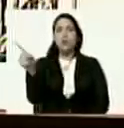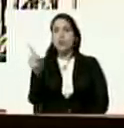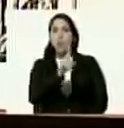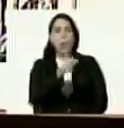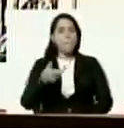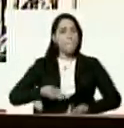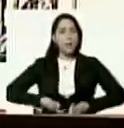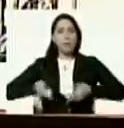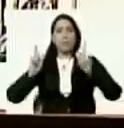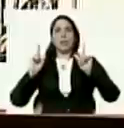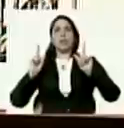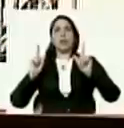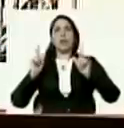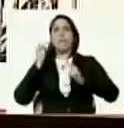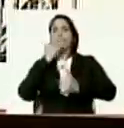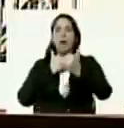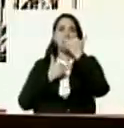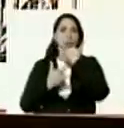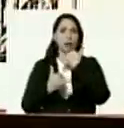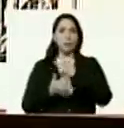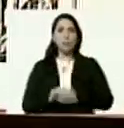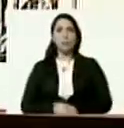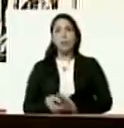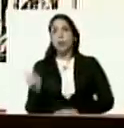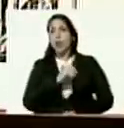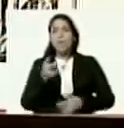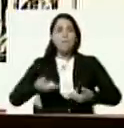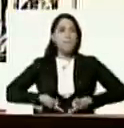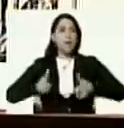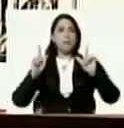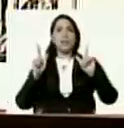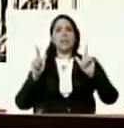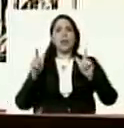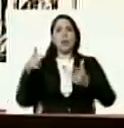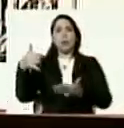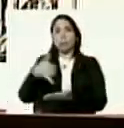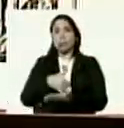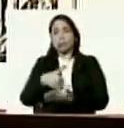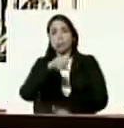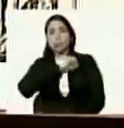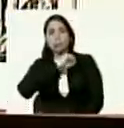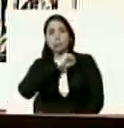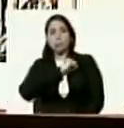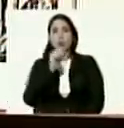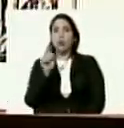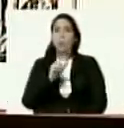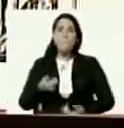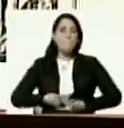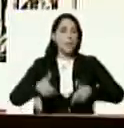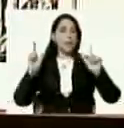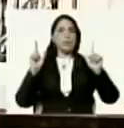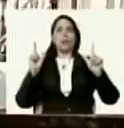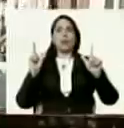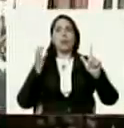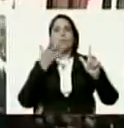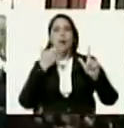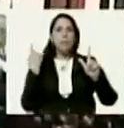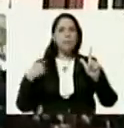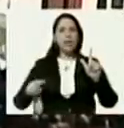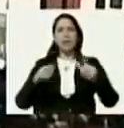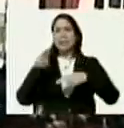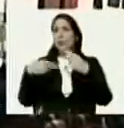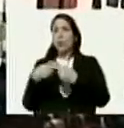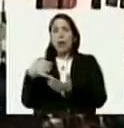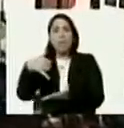permitido fallar, no nos está permitido vacilar, no nos está permitido tener ninguna